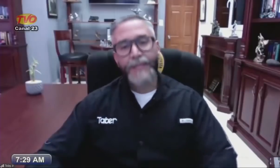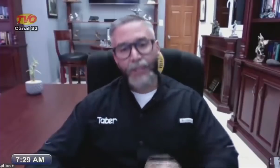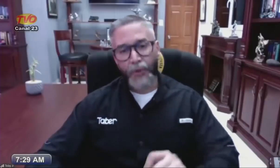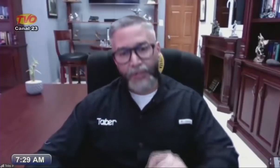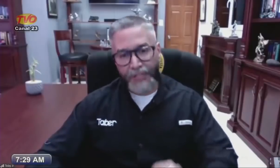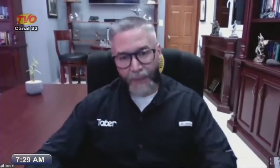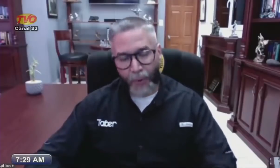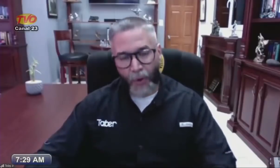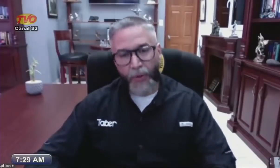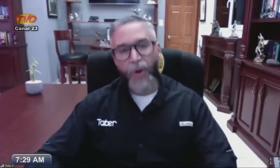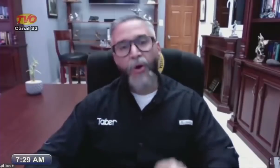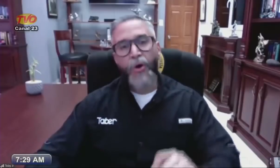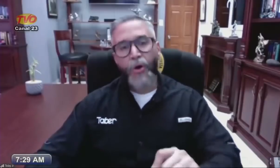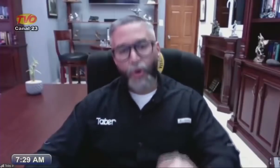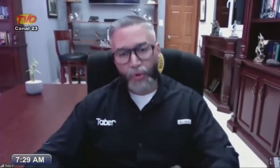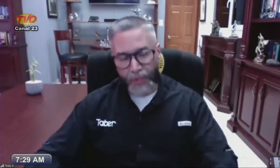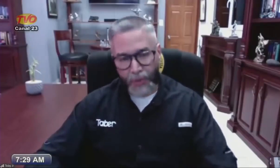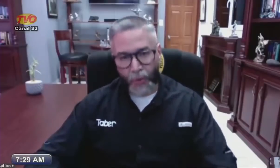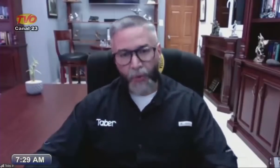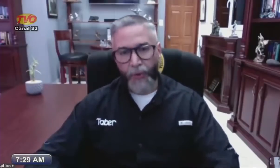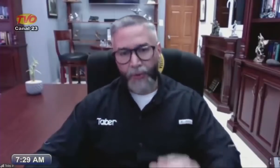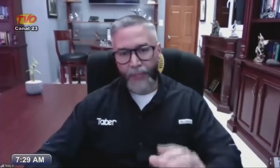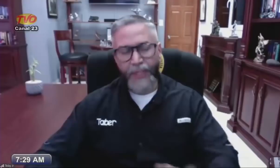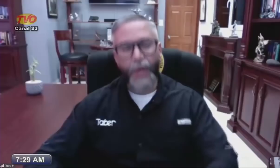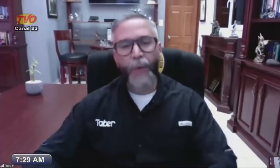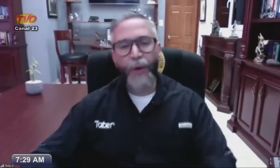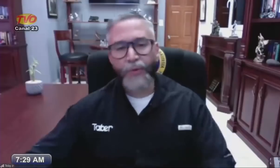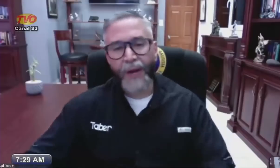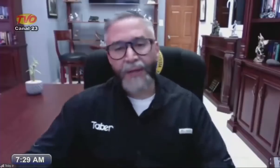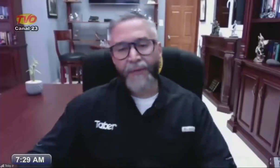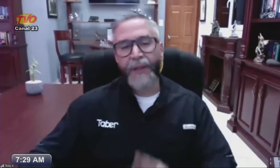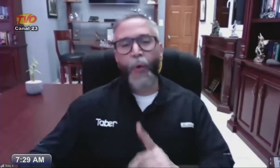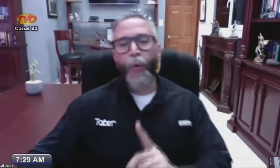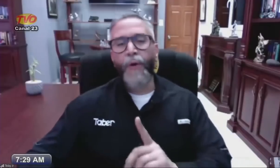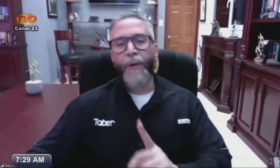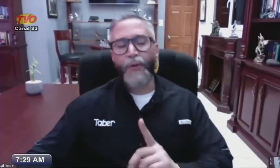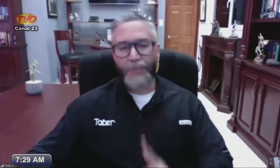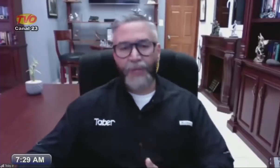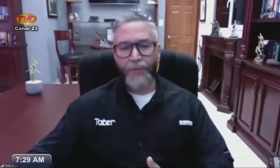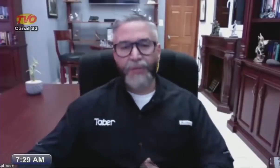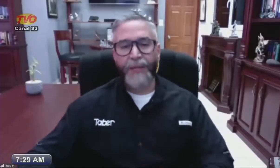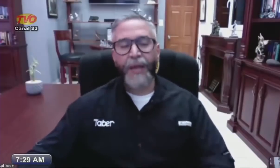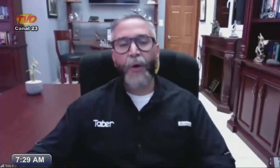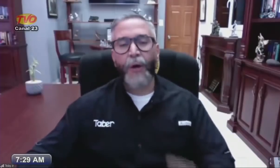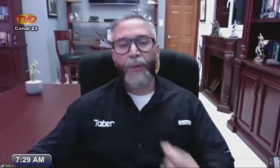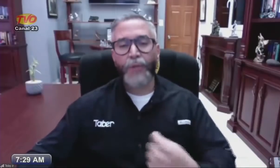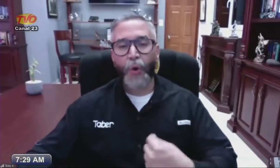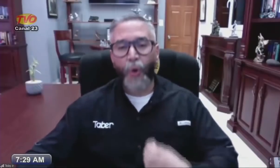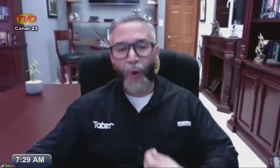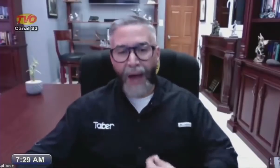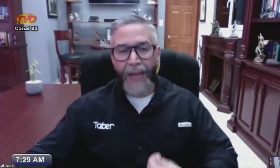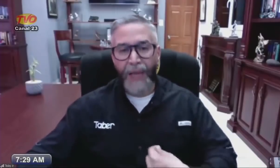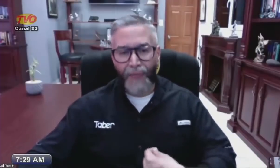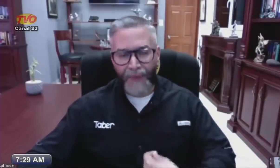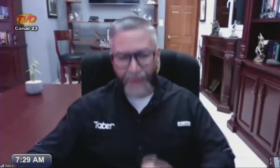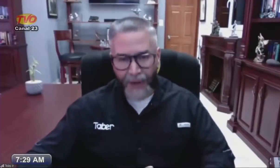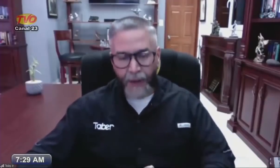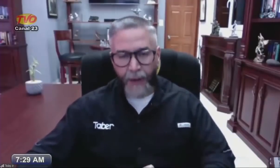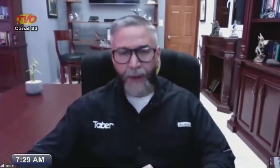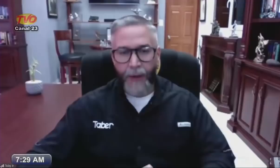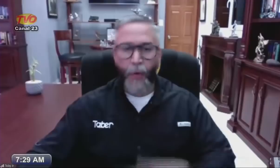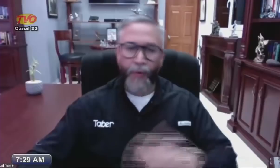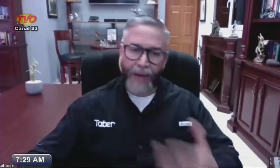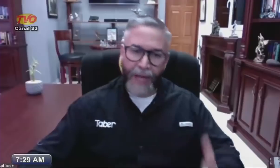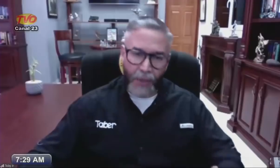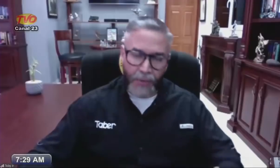si yo siempre odio cosechó y se lo voy a ilustrar a través de uno de los niños que tengo en nuestro hogar infantil